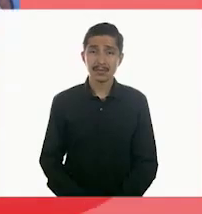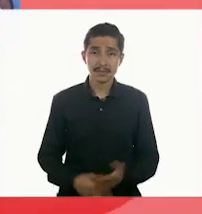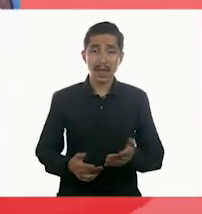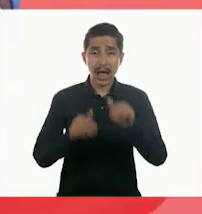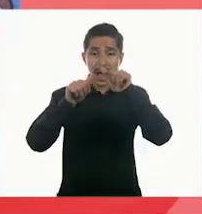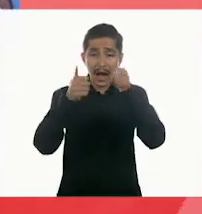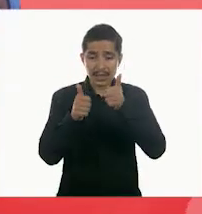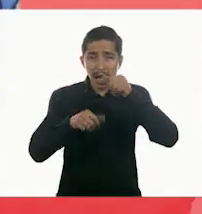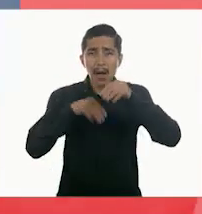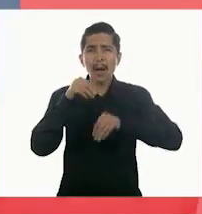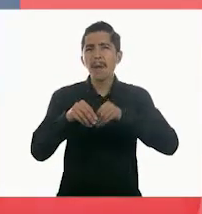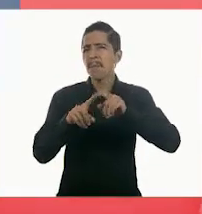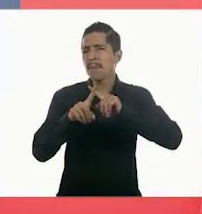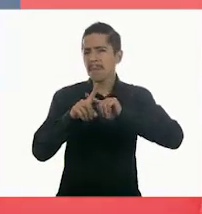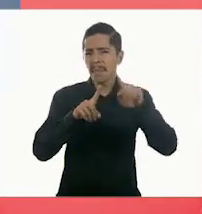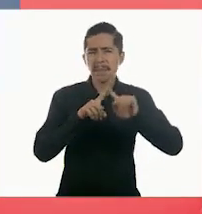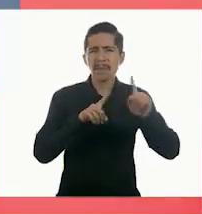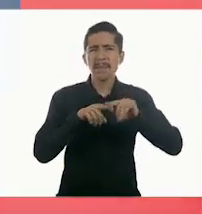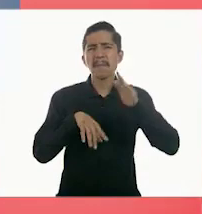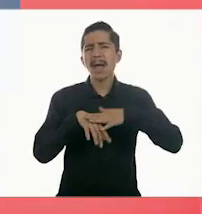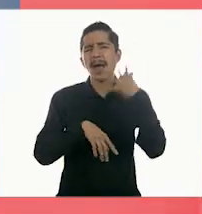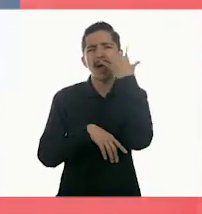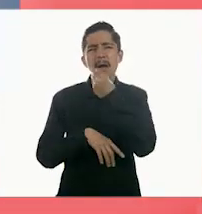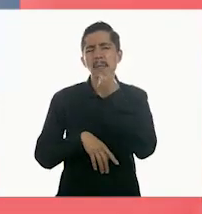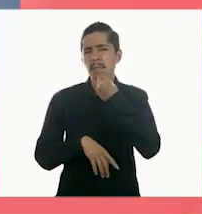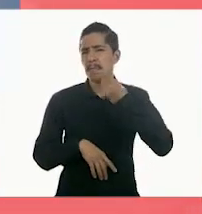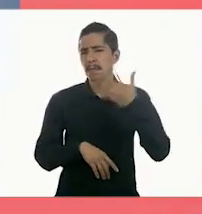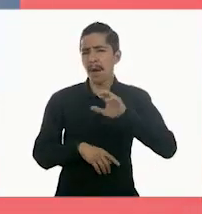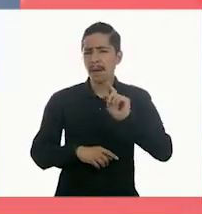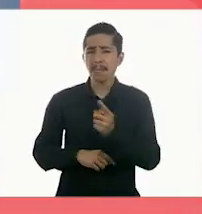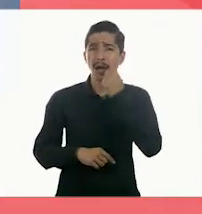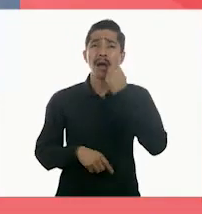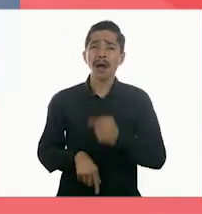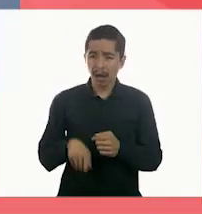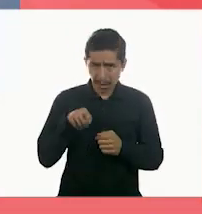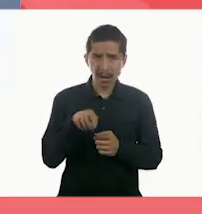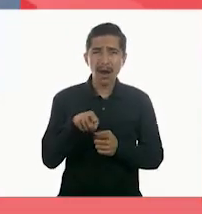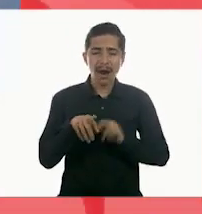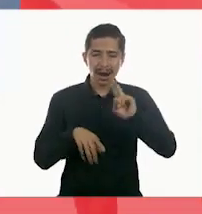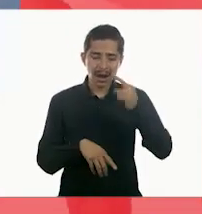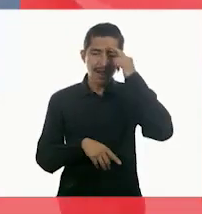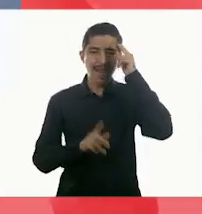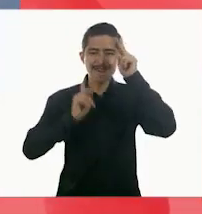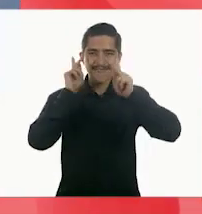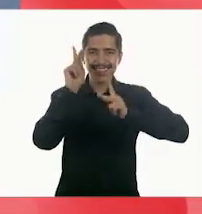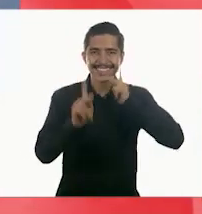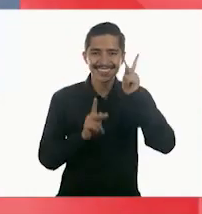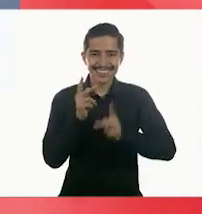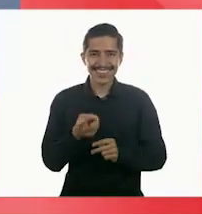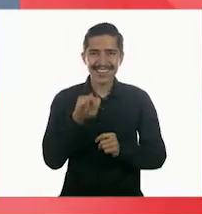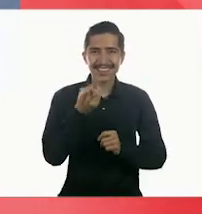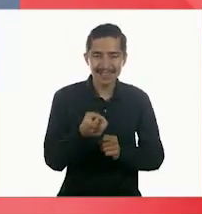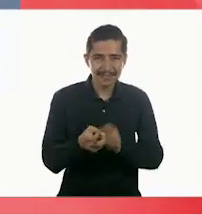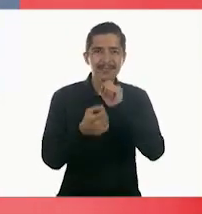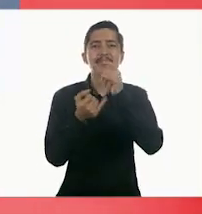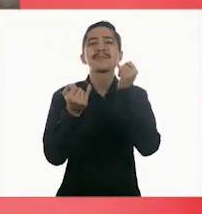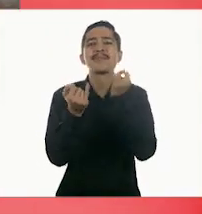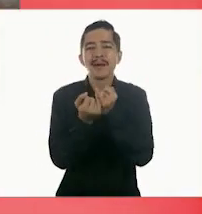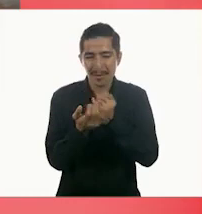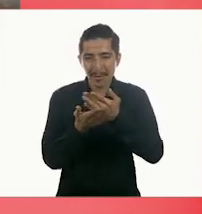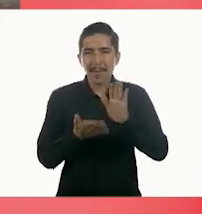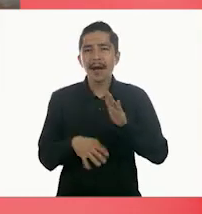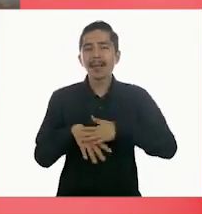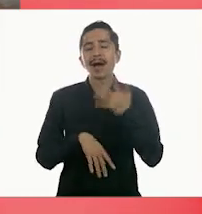Sus artesanías muy variadas y hermosas son el recuerdo perfecto de nuestra visita, además de llevarnos el